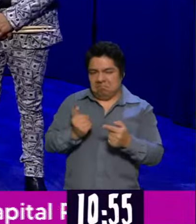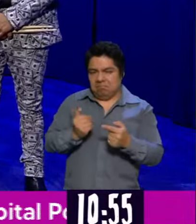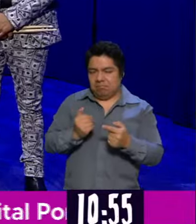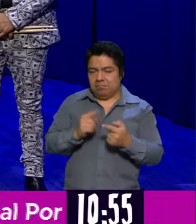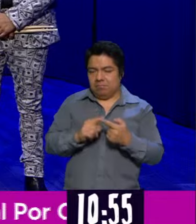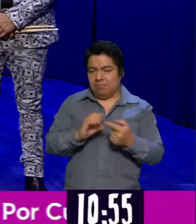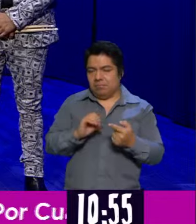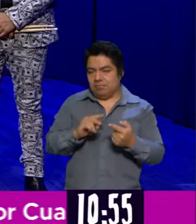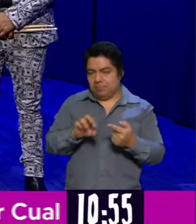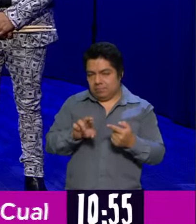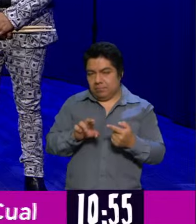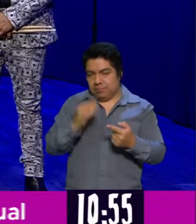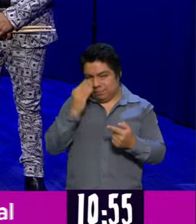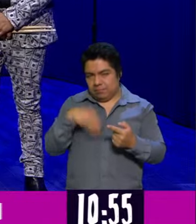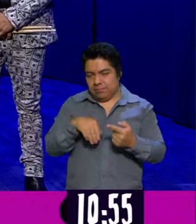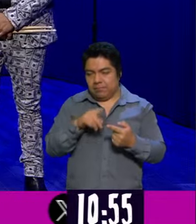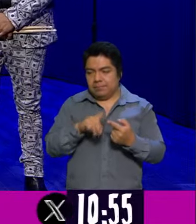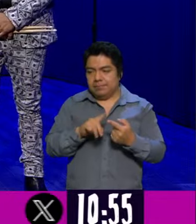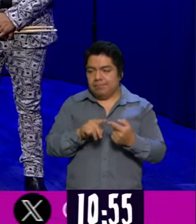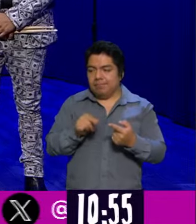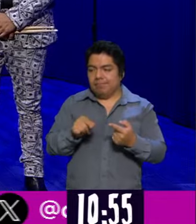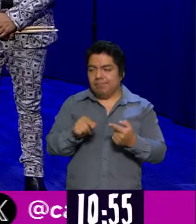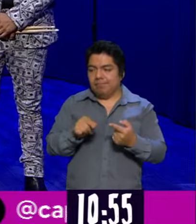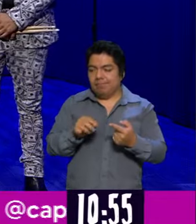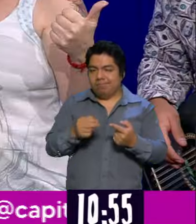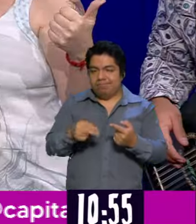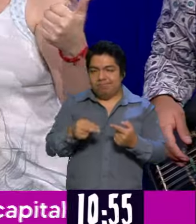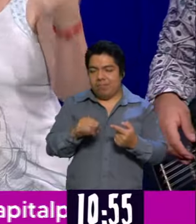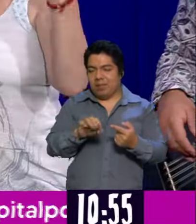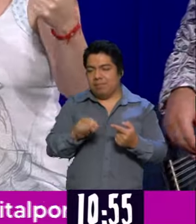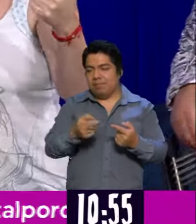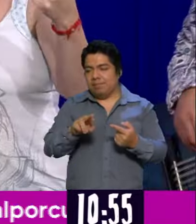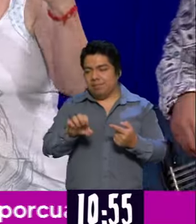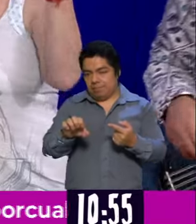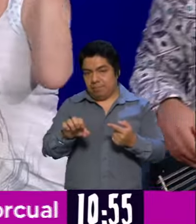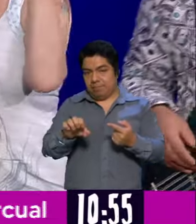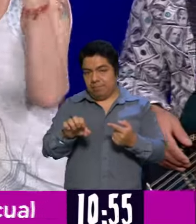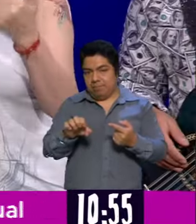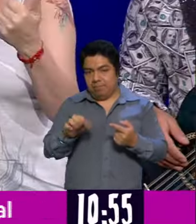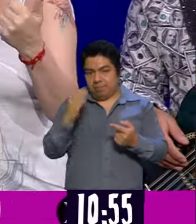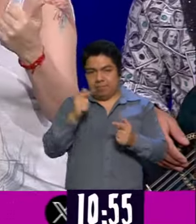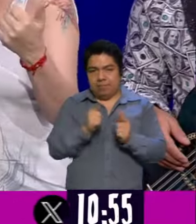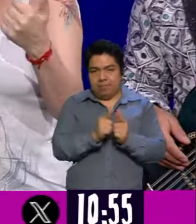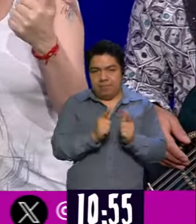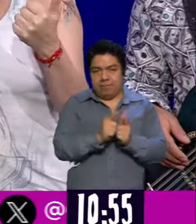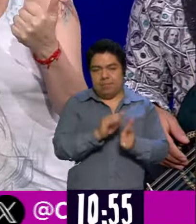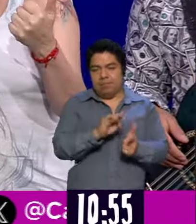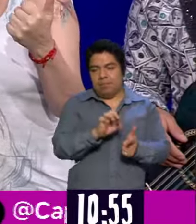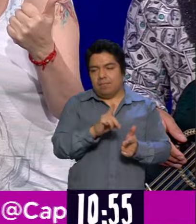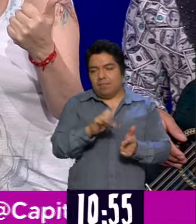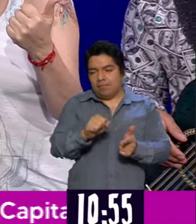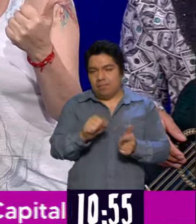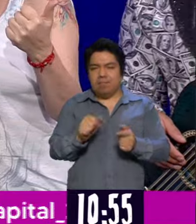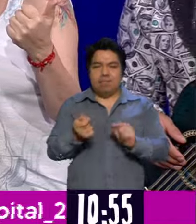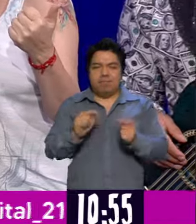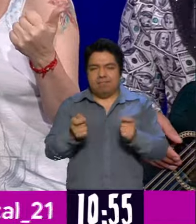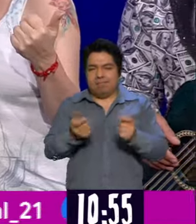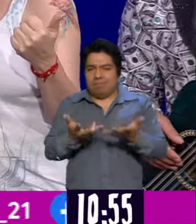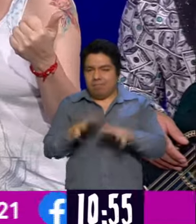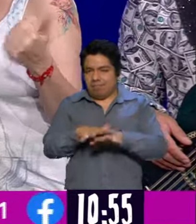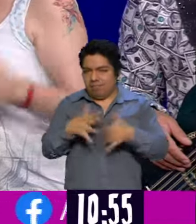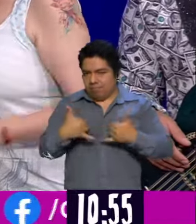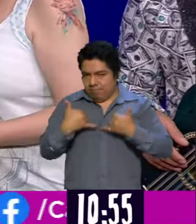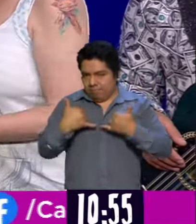cover de esta que es Te Esperaré. Uh-huh. Que era de Grupo Brindis, nosotros le quisimos dar un toque más